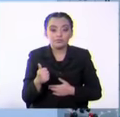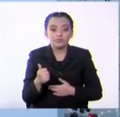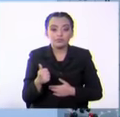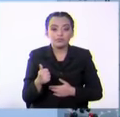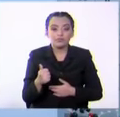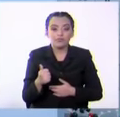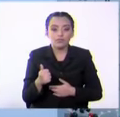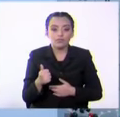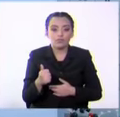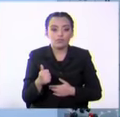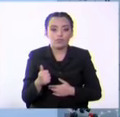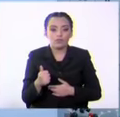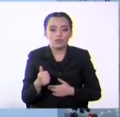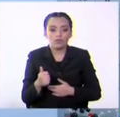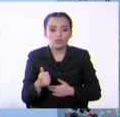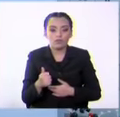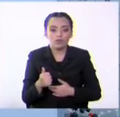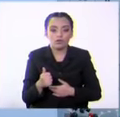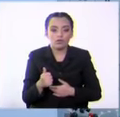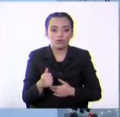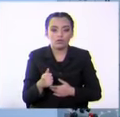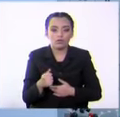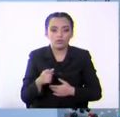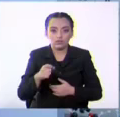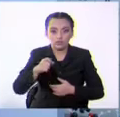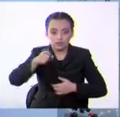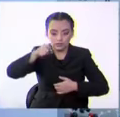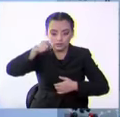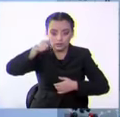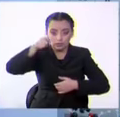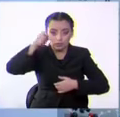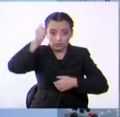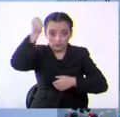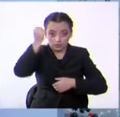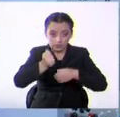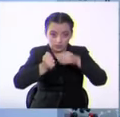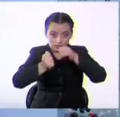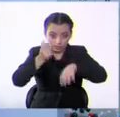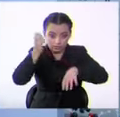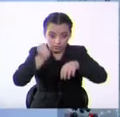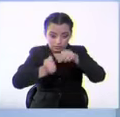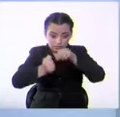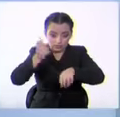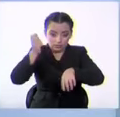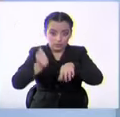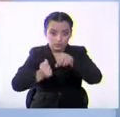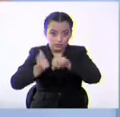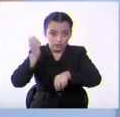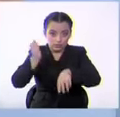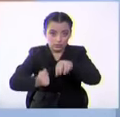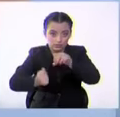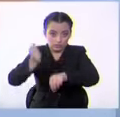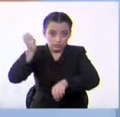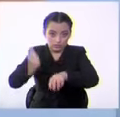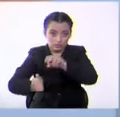frontera agrícola. La agricultura es la principal causa actualmente